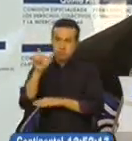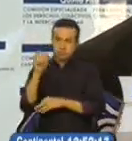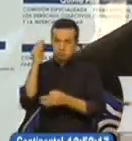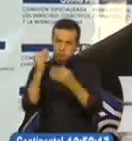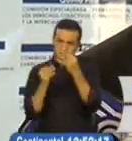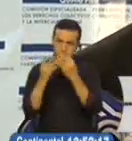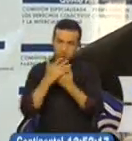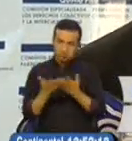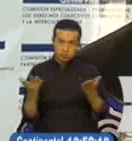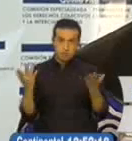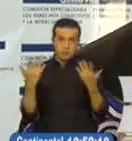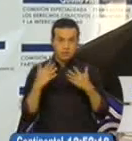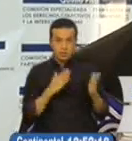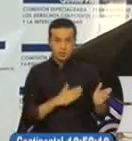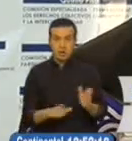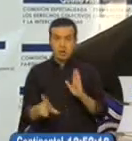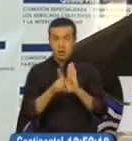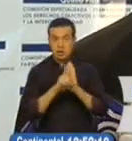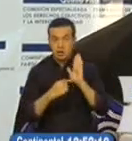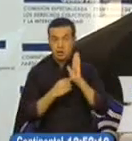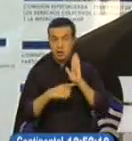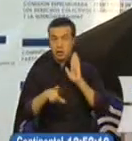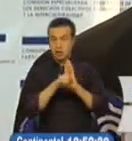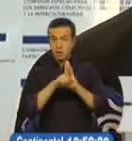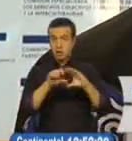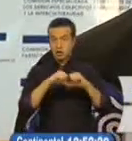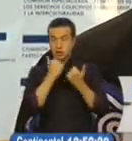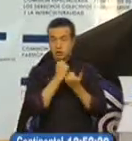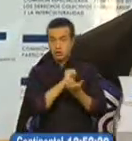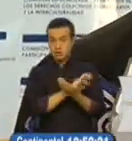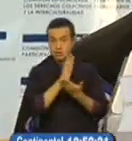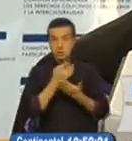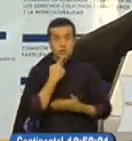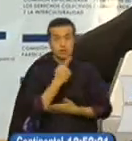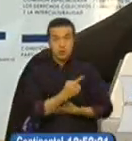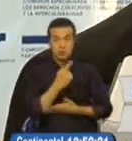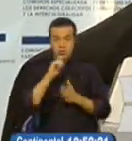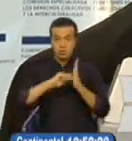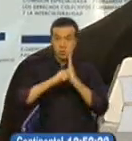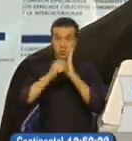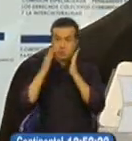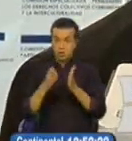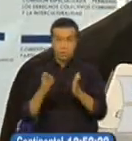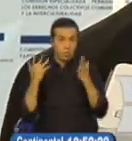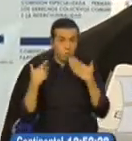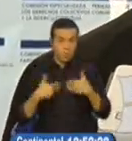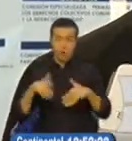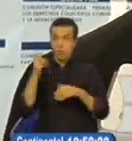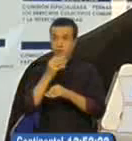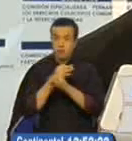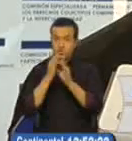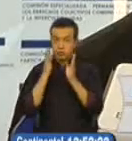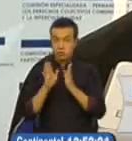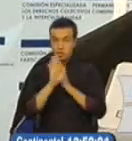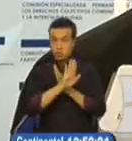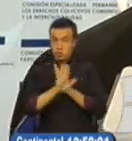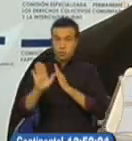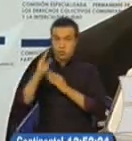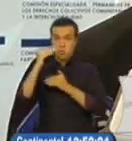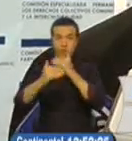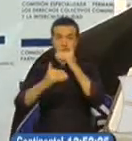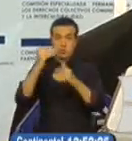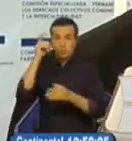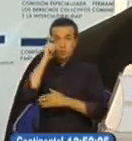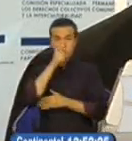pero de acuerdo con lo que dice la Ley Orgánica de la Función Legislativa, el contralor, como cualquier otro funcionario sujeto a un